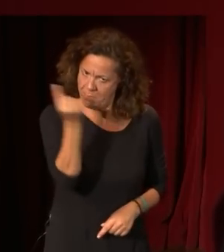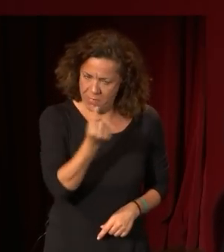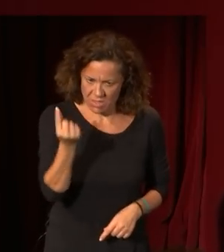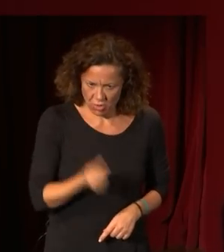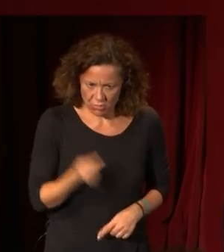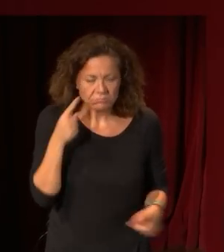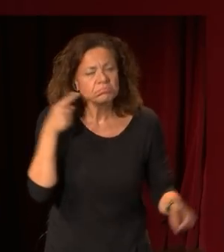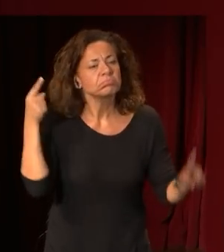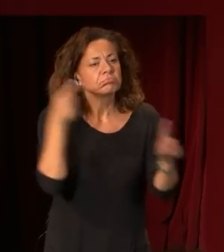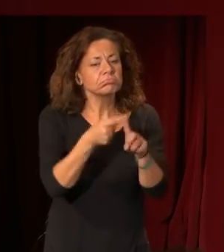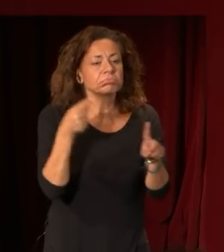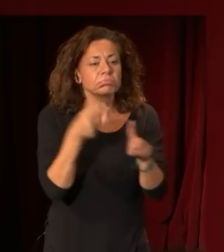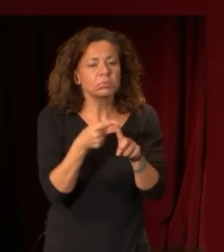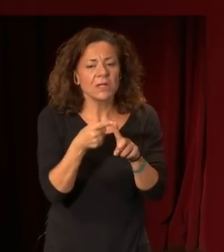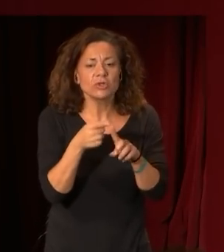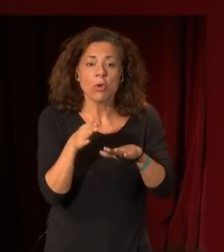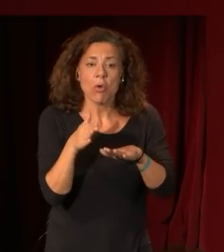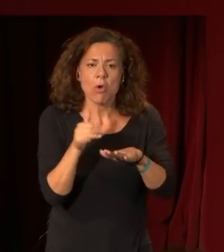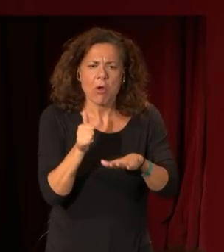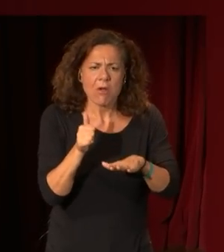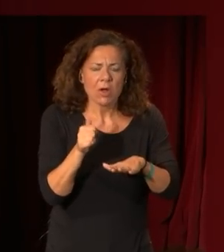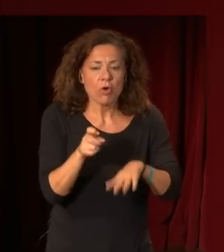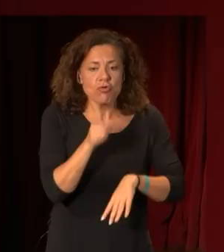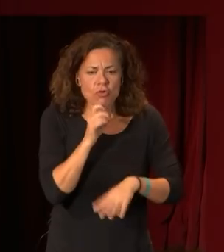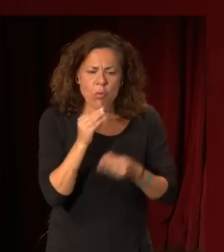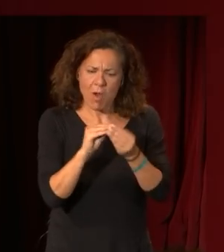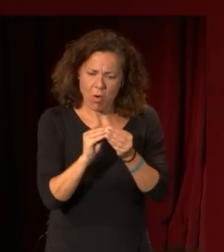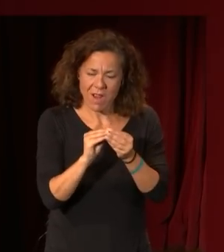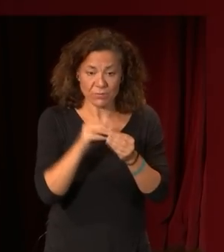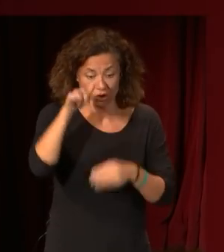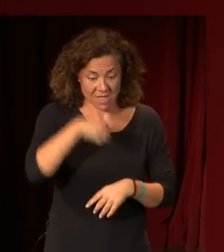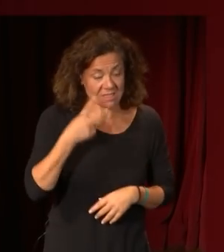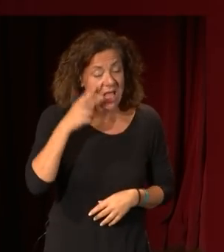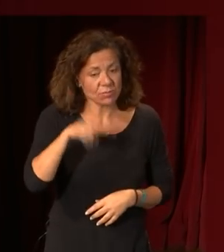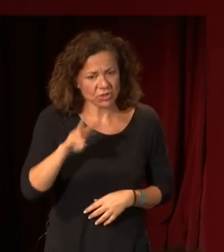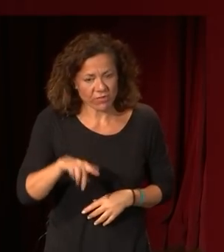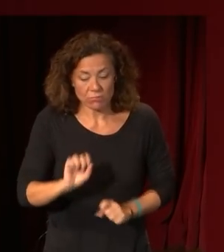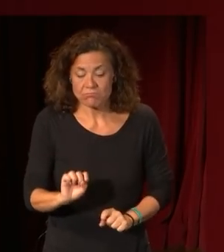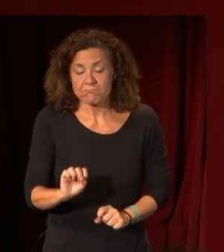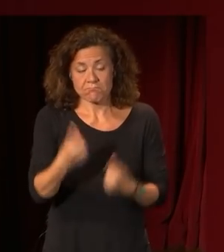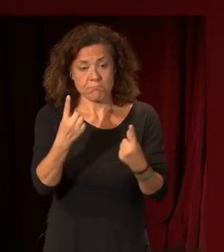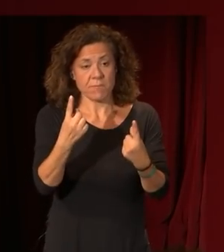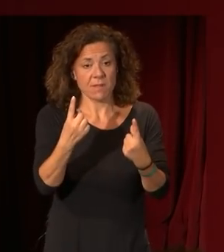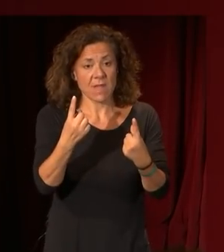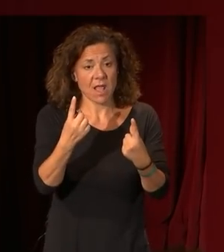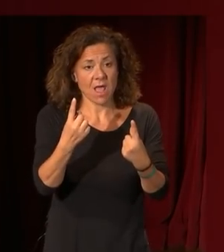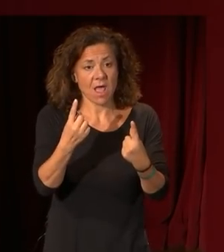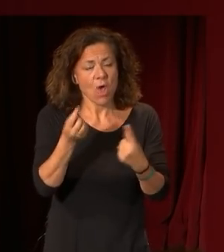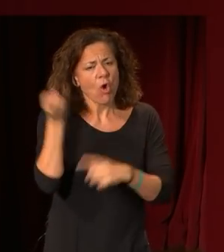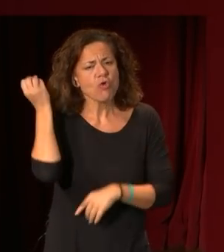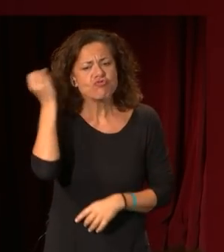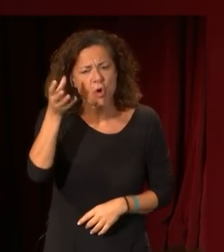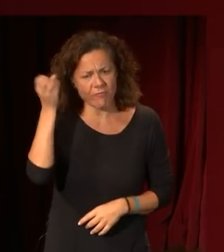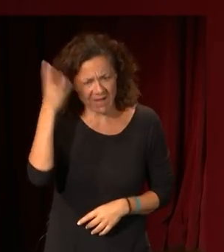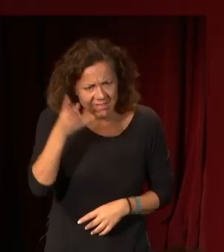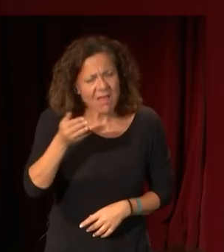basada en los principios que han regido un poco la construcción de esta exposición será una primera una primera conferencia a la que